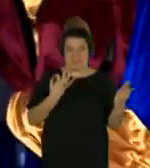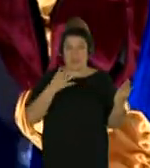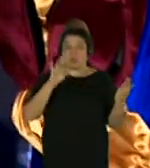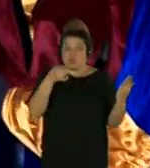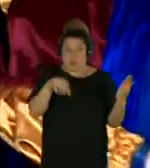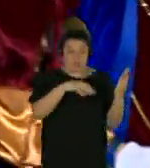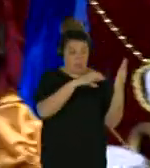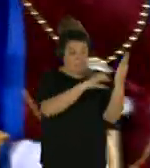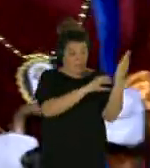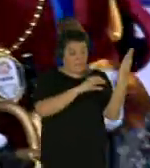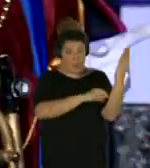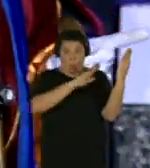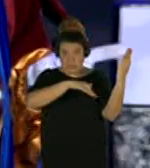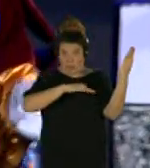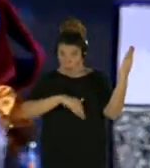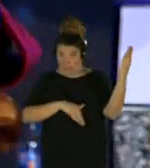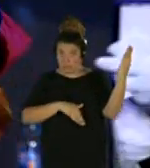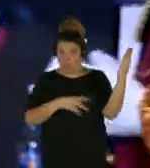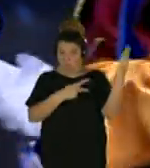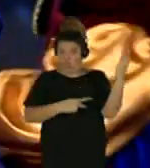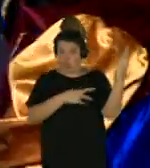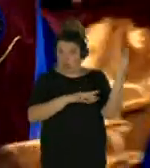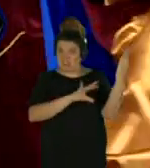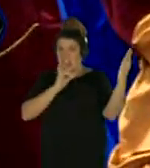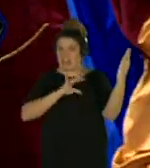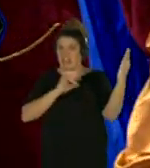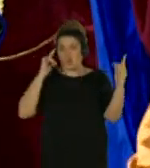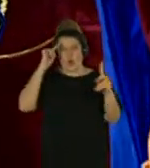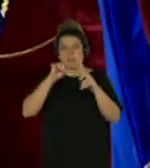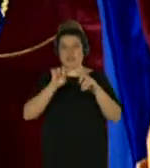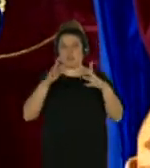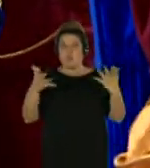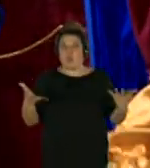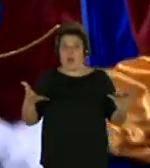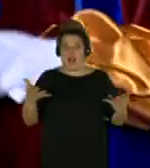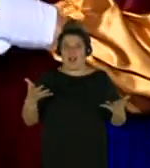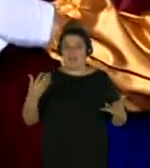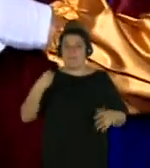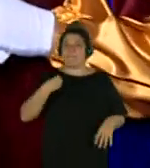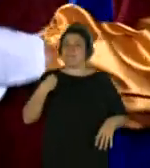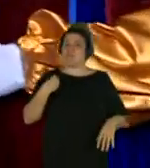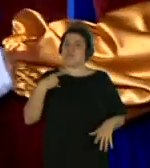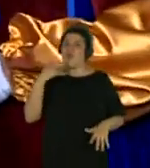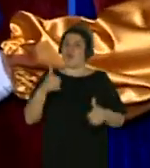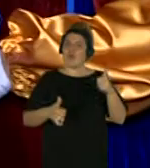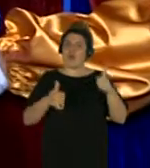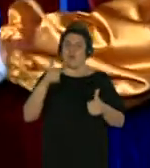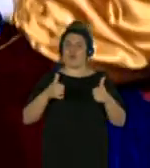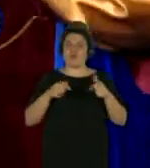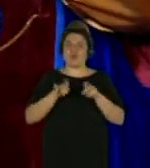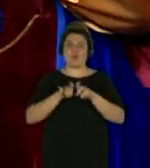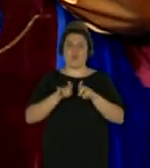dos últimas estrofas son las elegidas para el concurso que organizó Crónicas